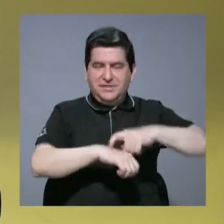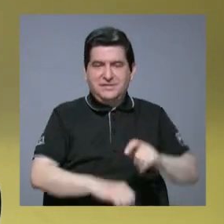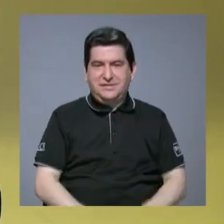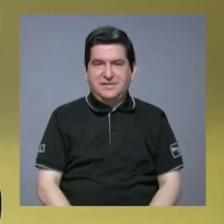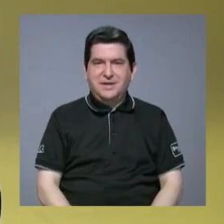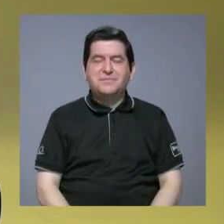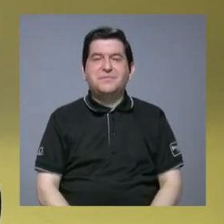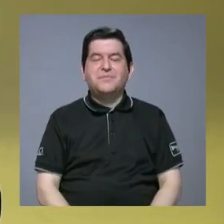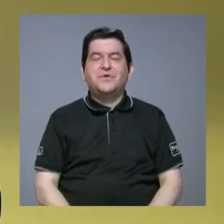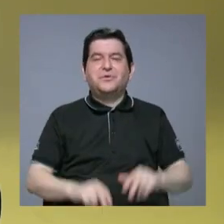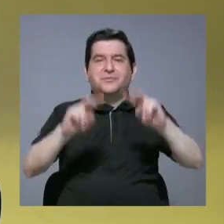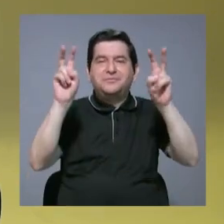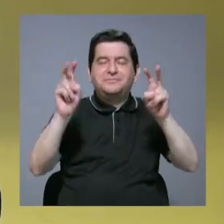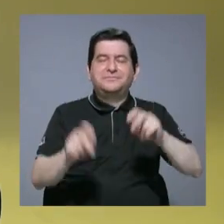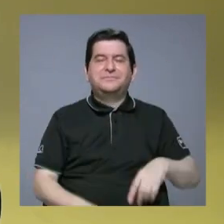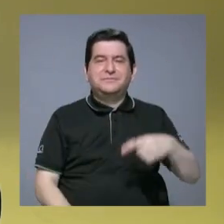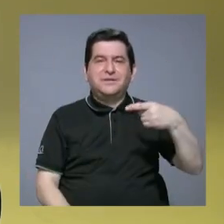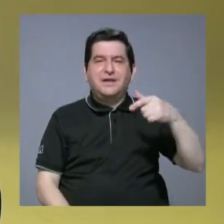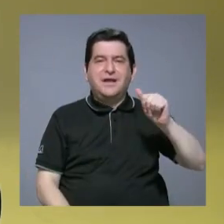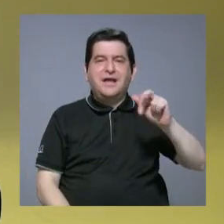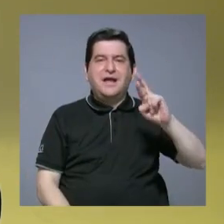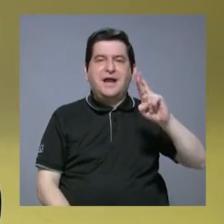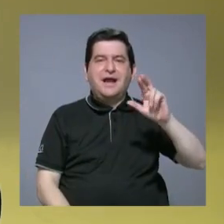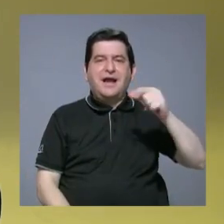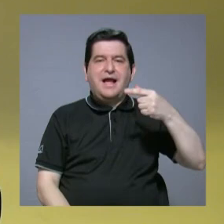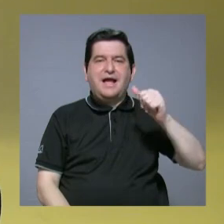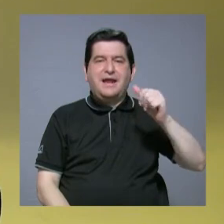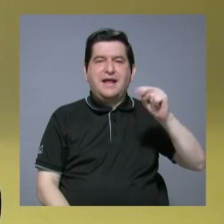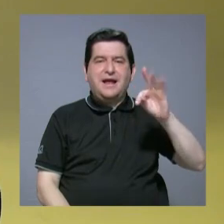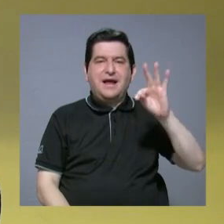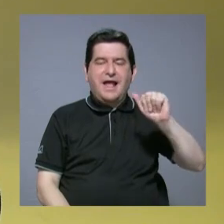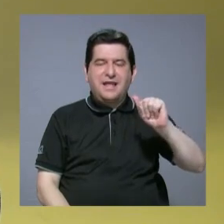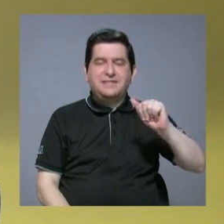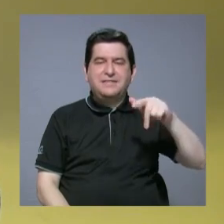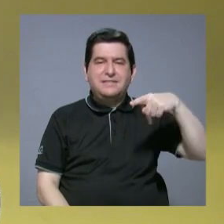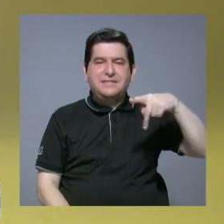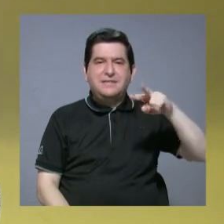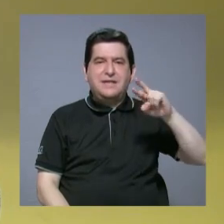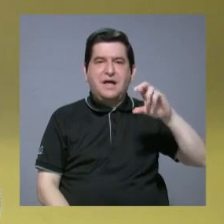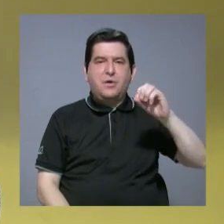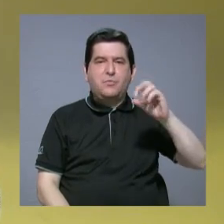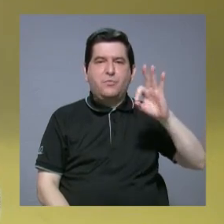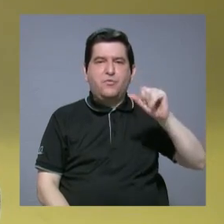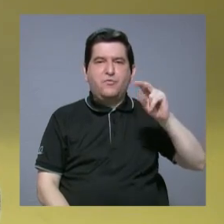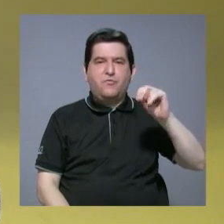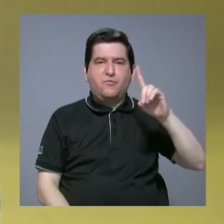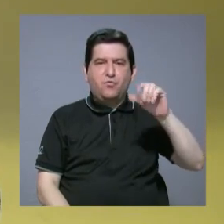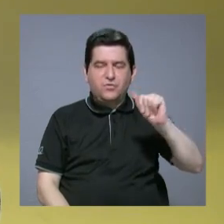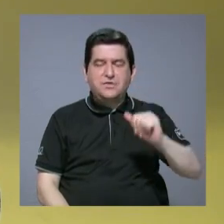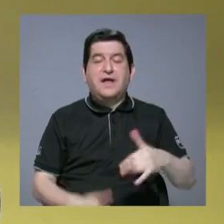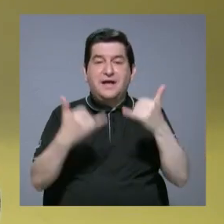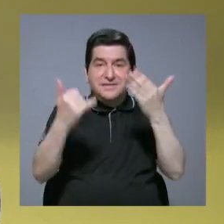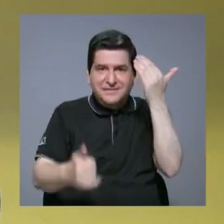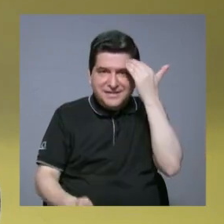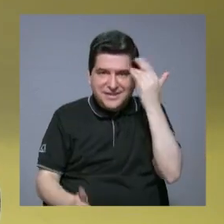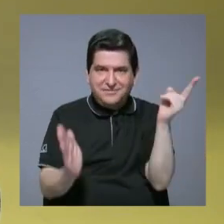llamaban garganta profunda o deep throat, que finalmente se dio a conocer en 2005 que